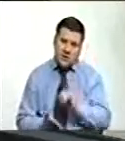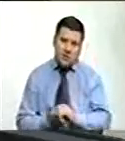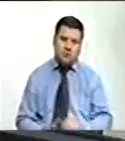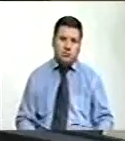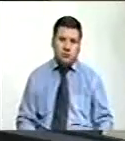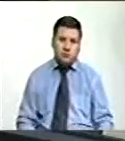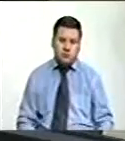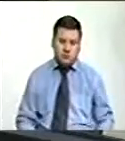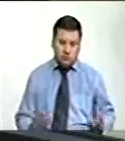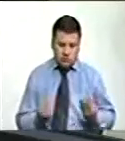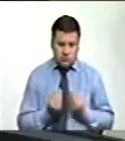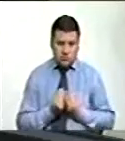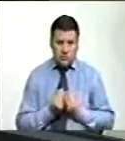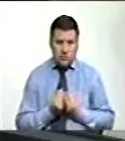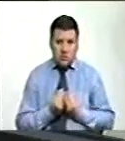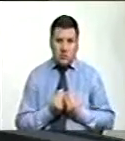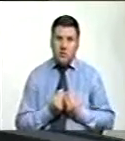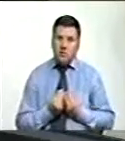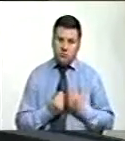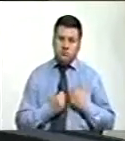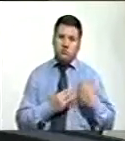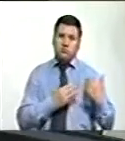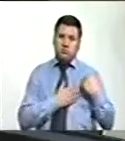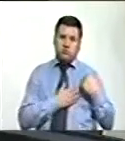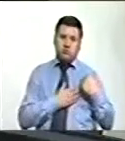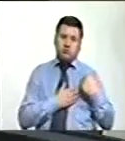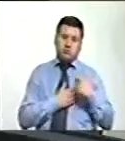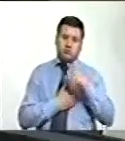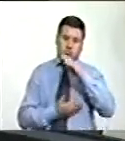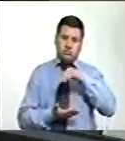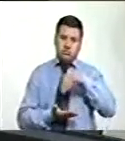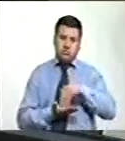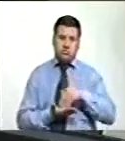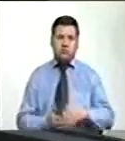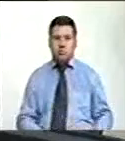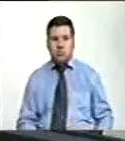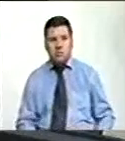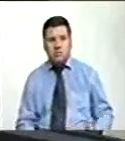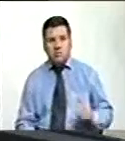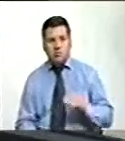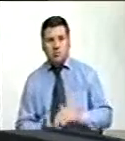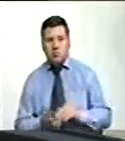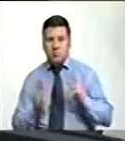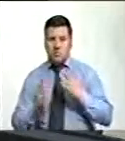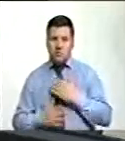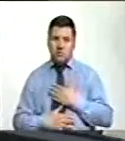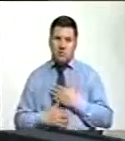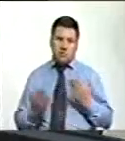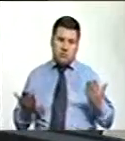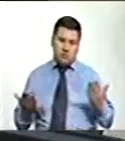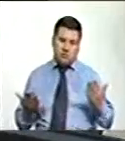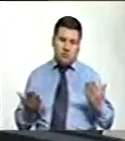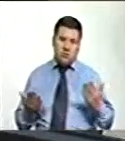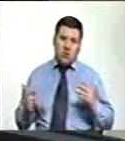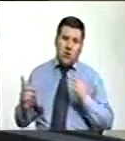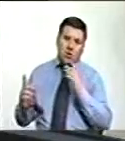de Relaciones Exteriores me correspondía haber tomado esa postura. Pero nuevamente lo digo, lo hice a título personal y de manera cordial,